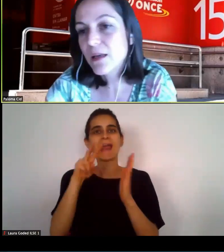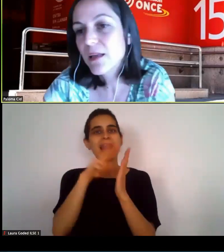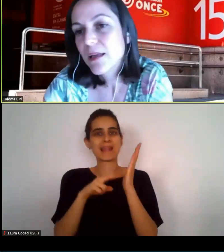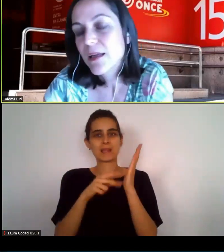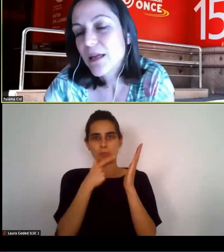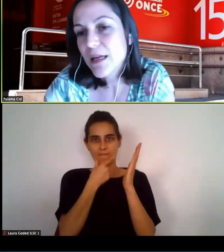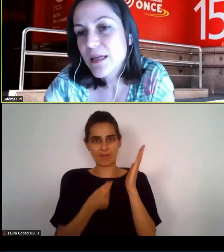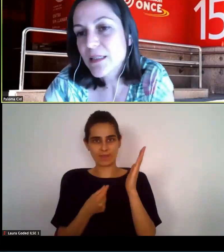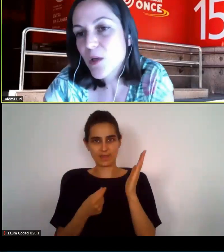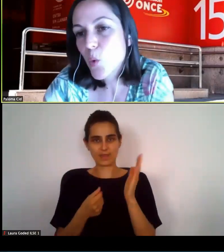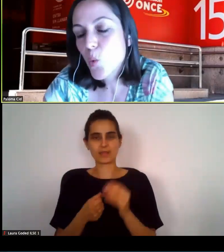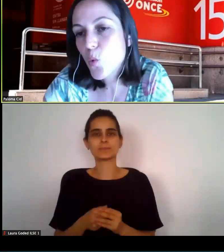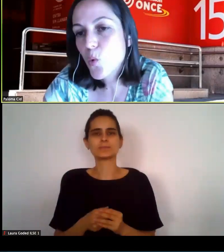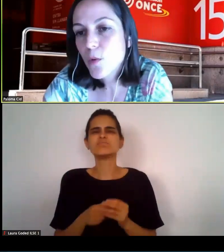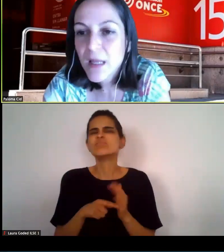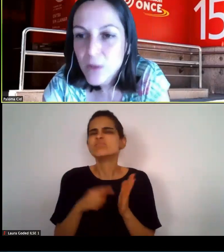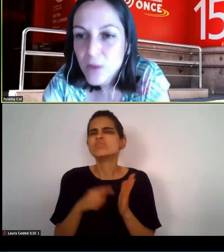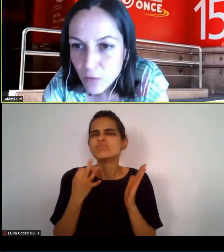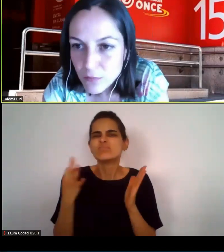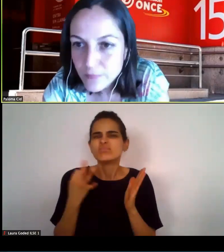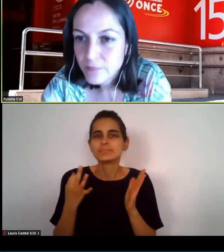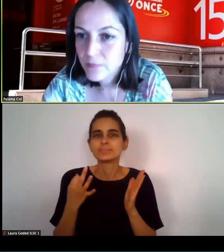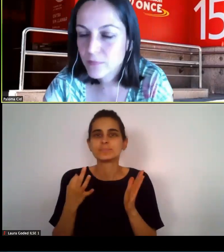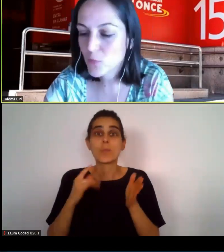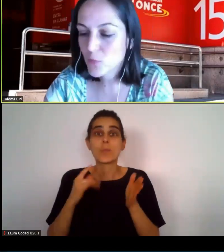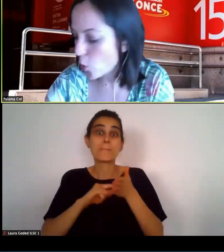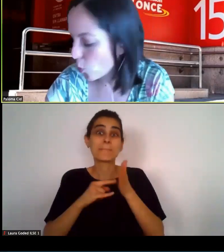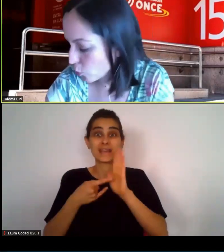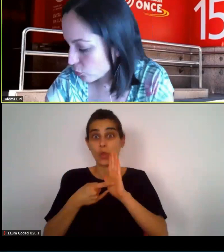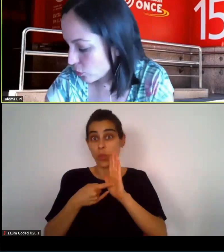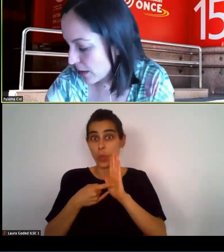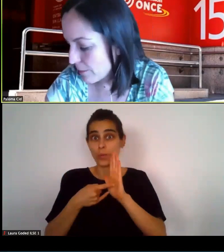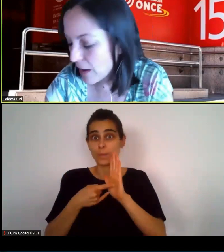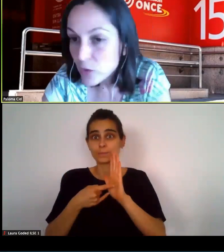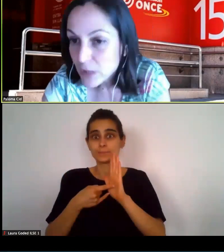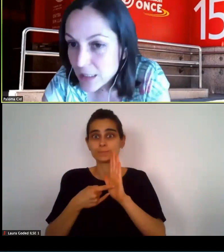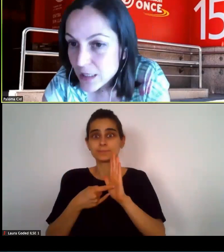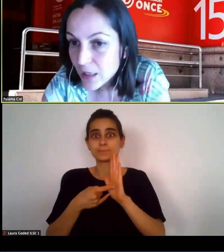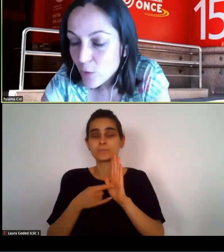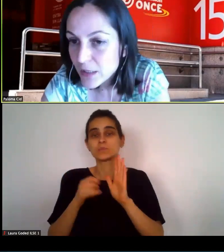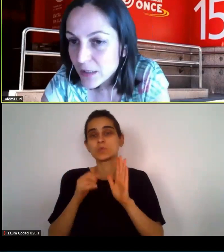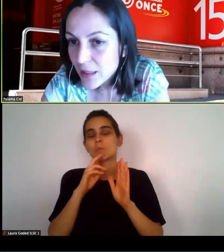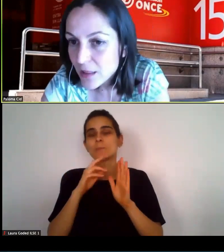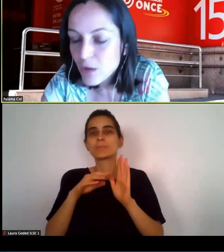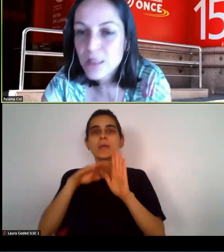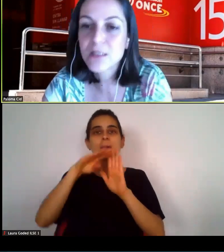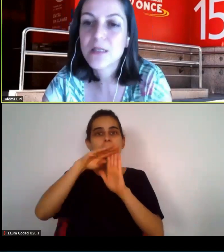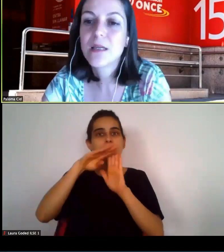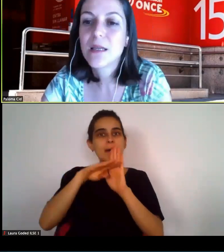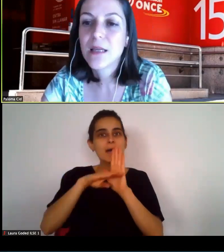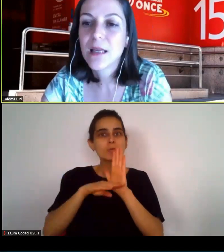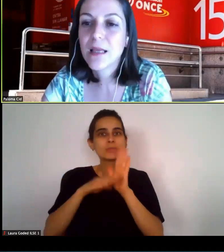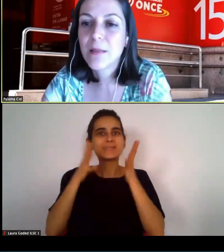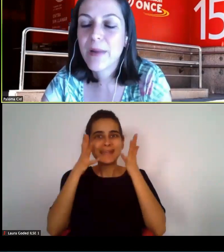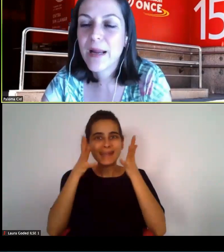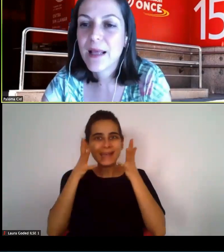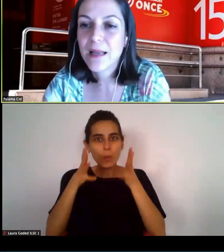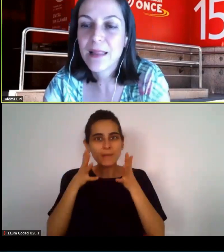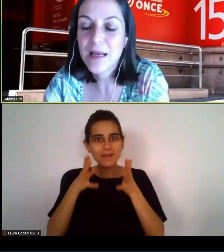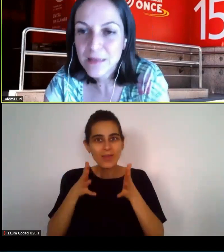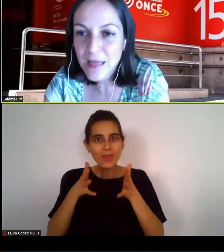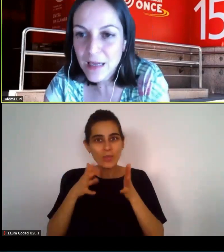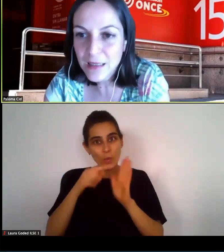fácil es un método, un conjunto de pautas y recomendaciones